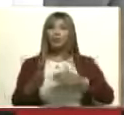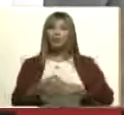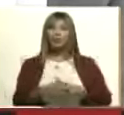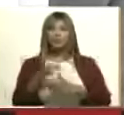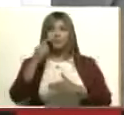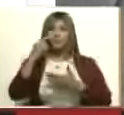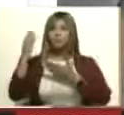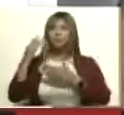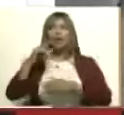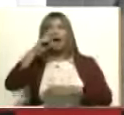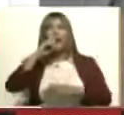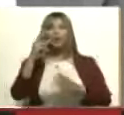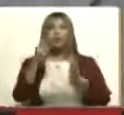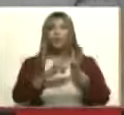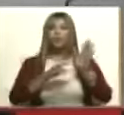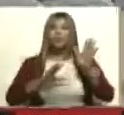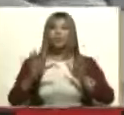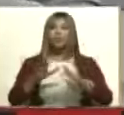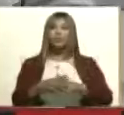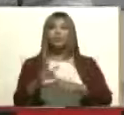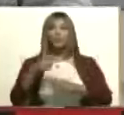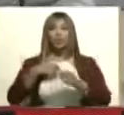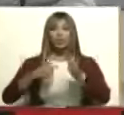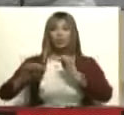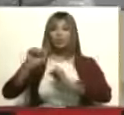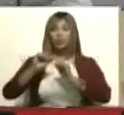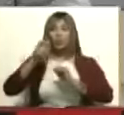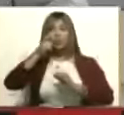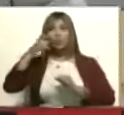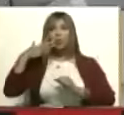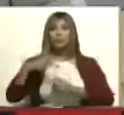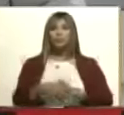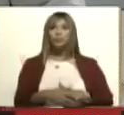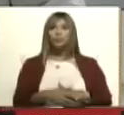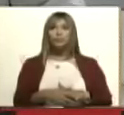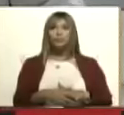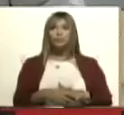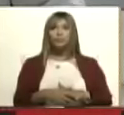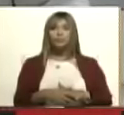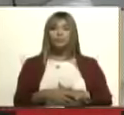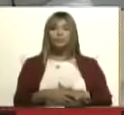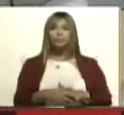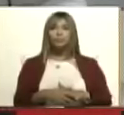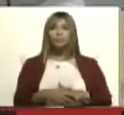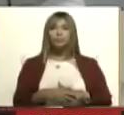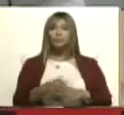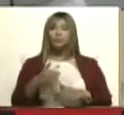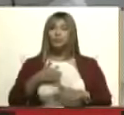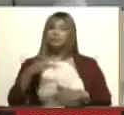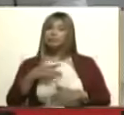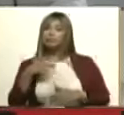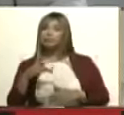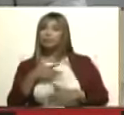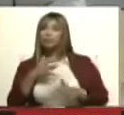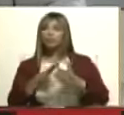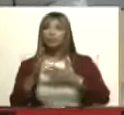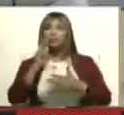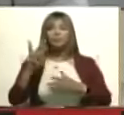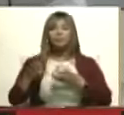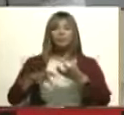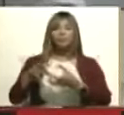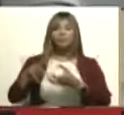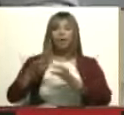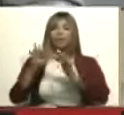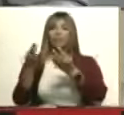marzo del año 2015, siendo defensor del pueblo, me conmocionó obviamente lo que había ocurrido.